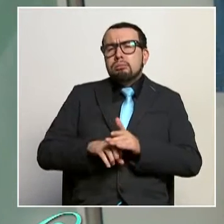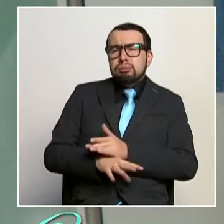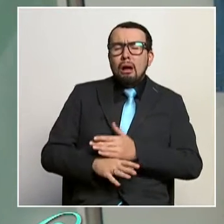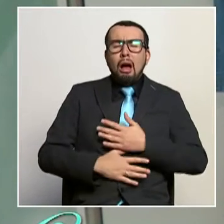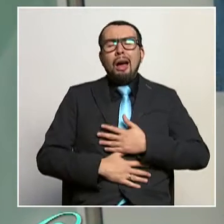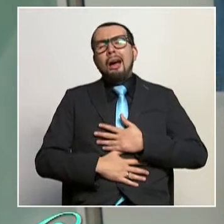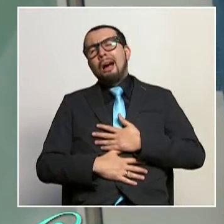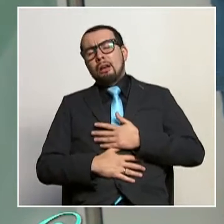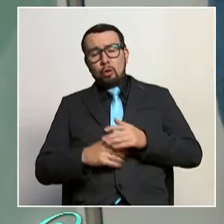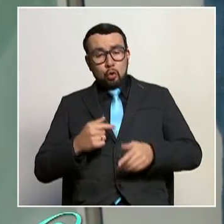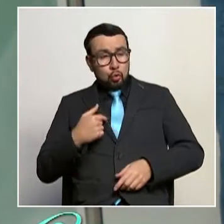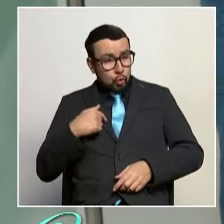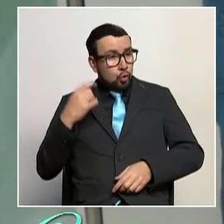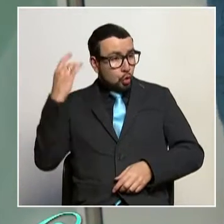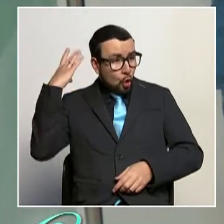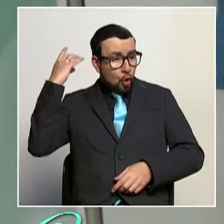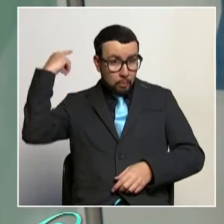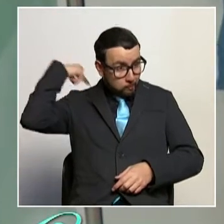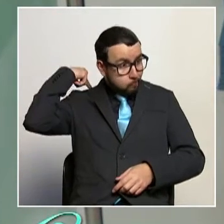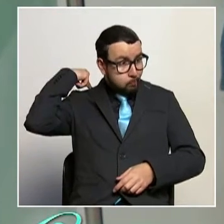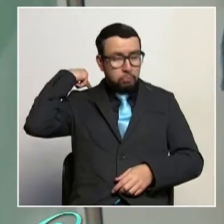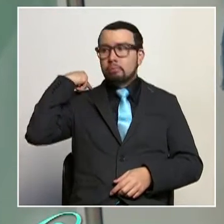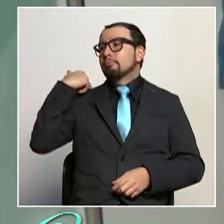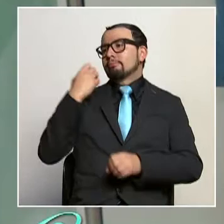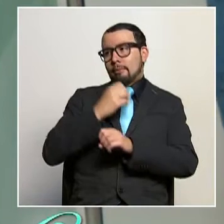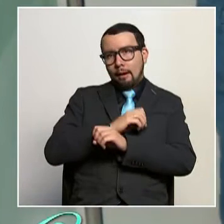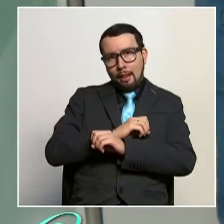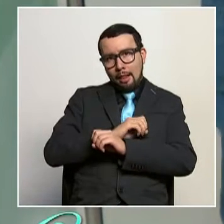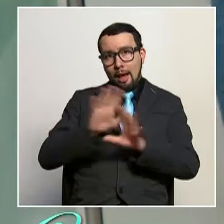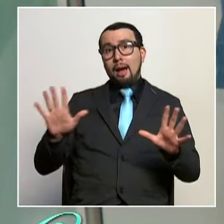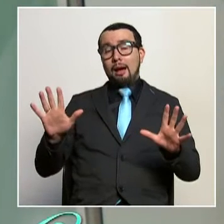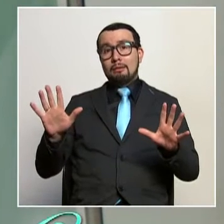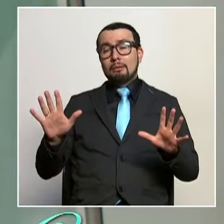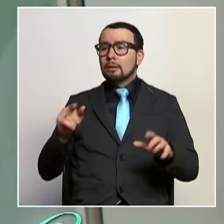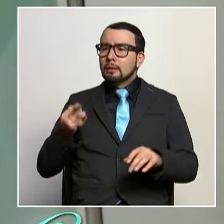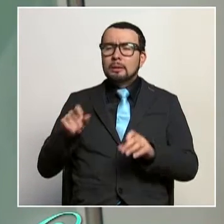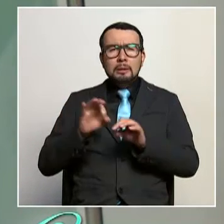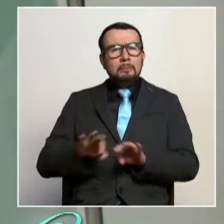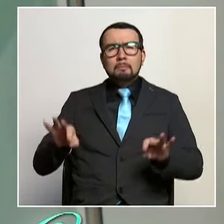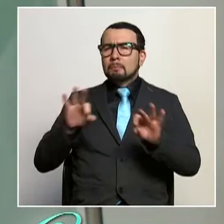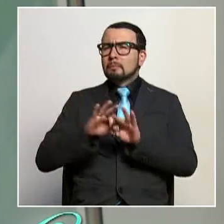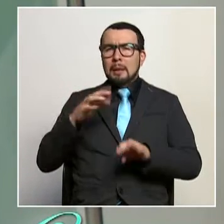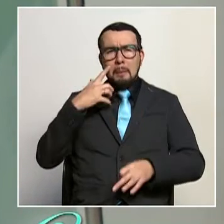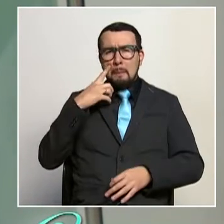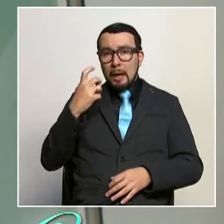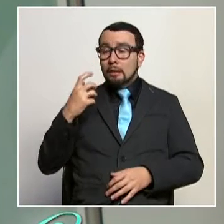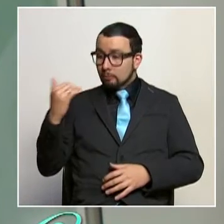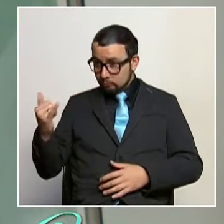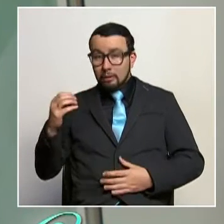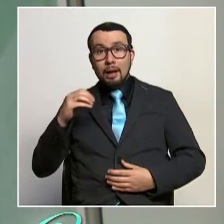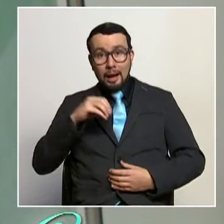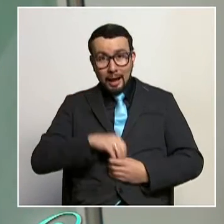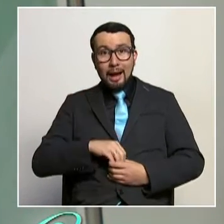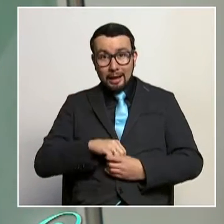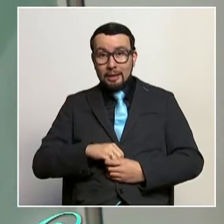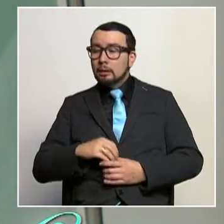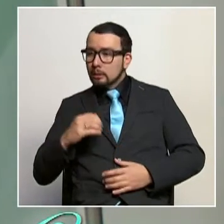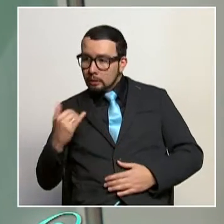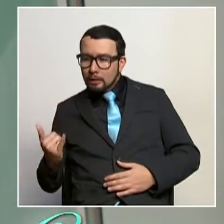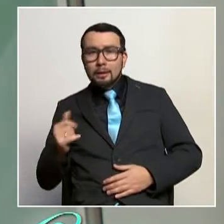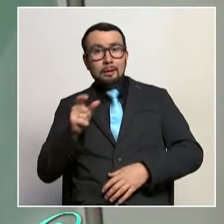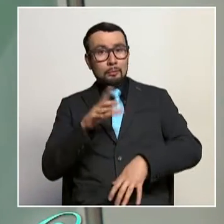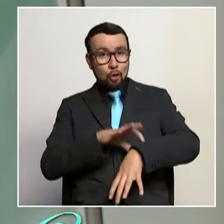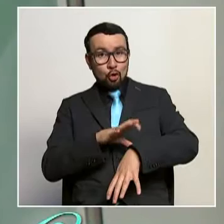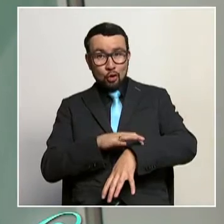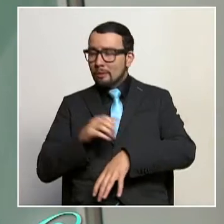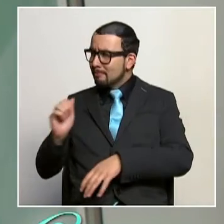que él refiere lumbar? Uf, claro, pues es que generalmente lo más importante dentro de nuestro organismo y con lo que el doctor